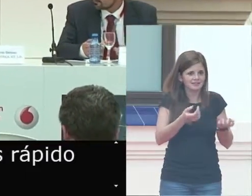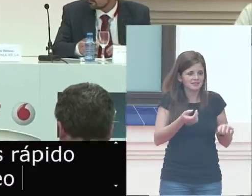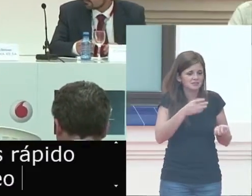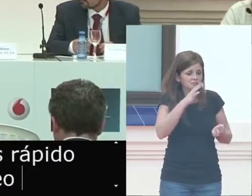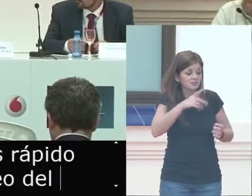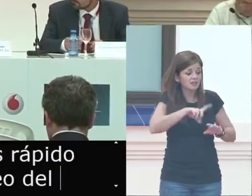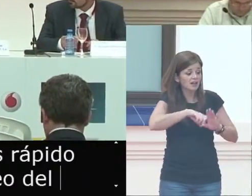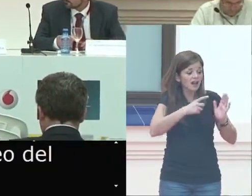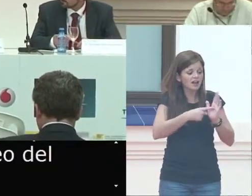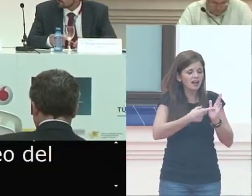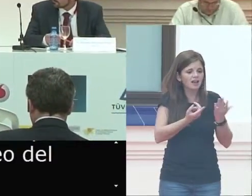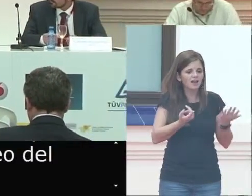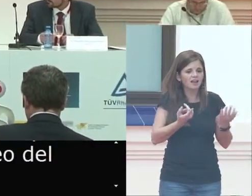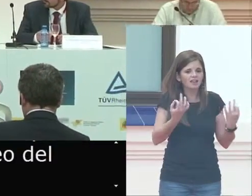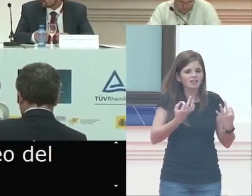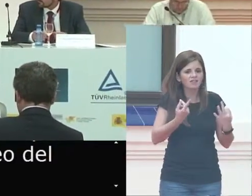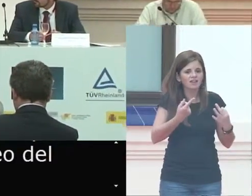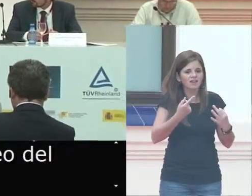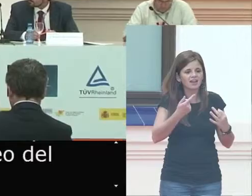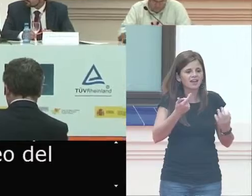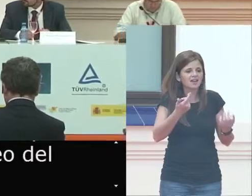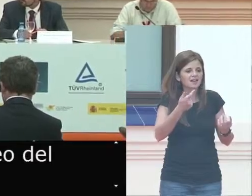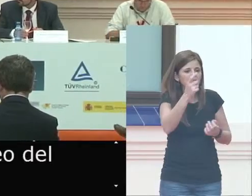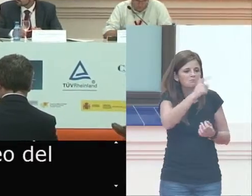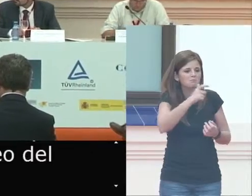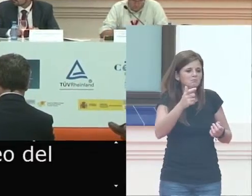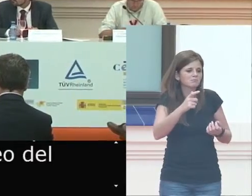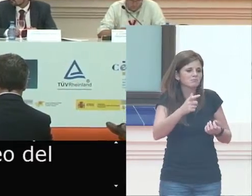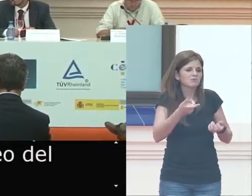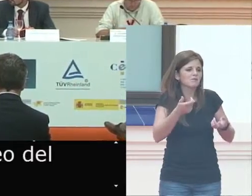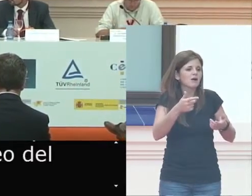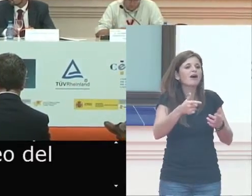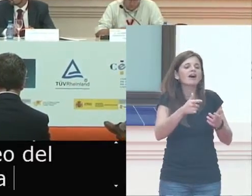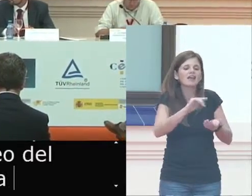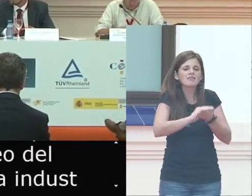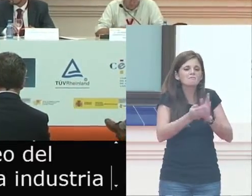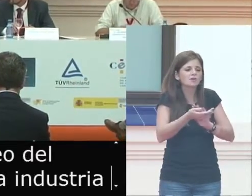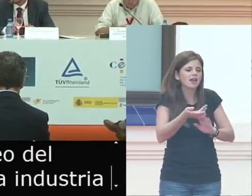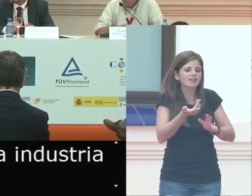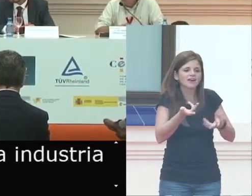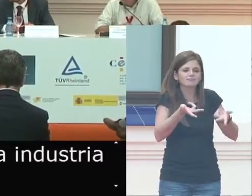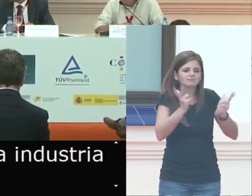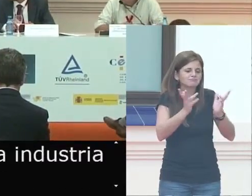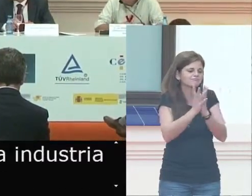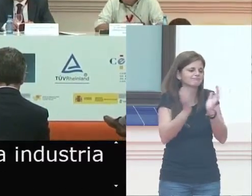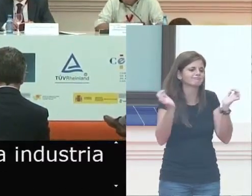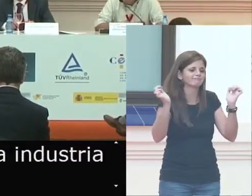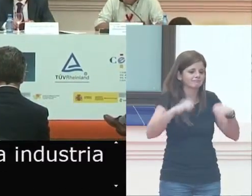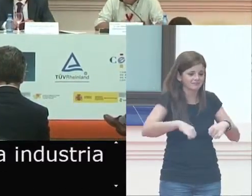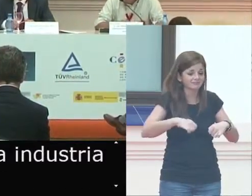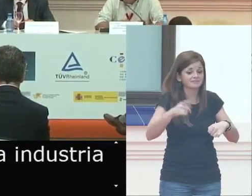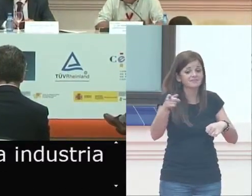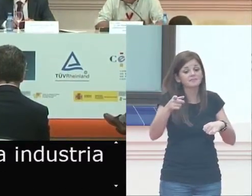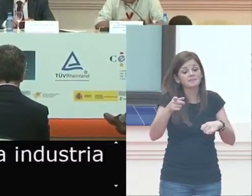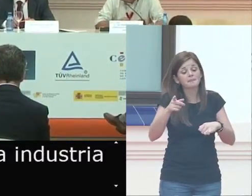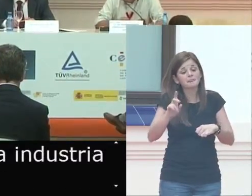pueblo entero en una democracia y la industria sigue el deseo del ingeniero del